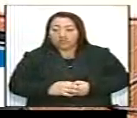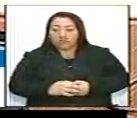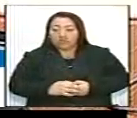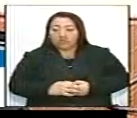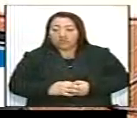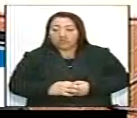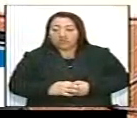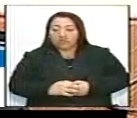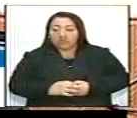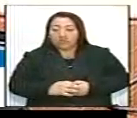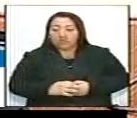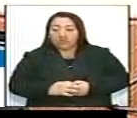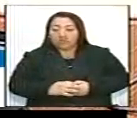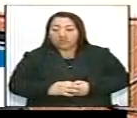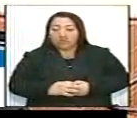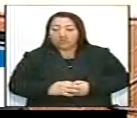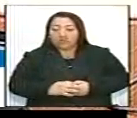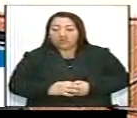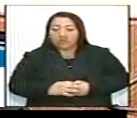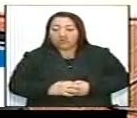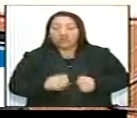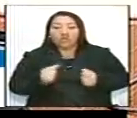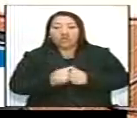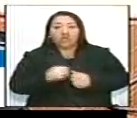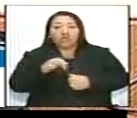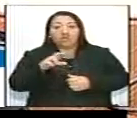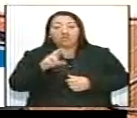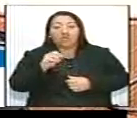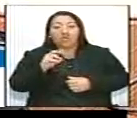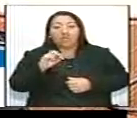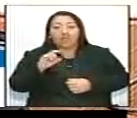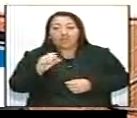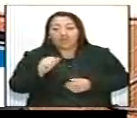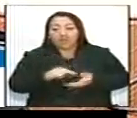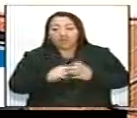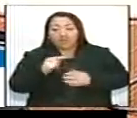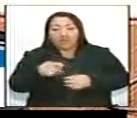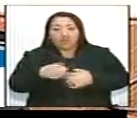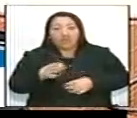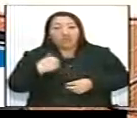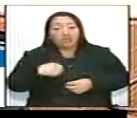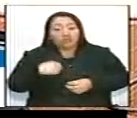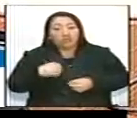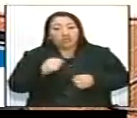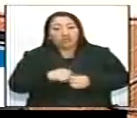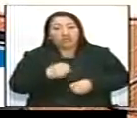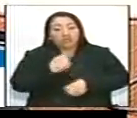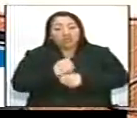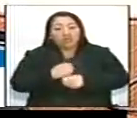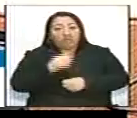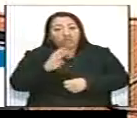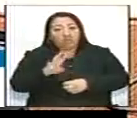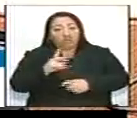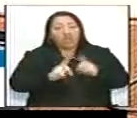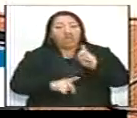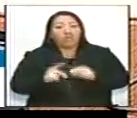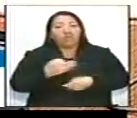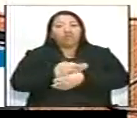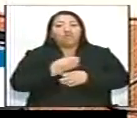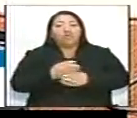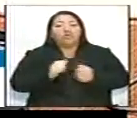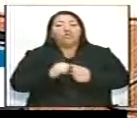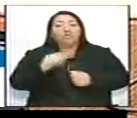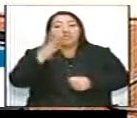el atributo de las propinas que siempre ha utilizado el sector salud. O sea, lo que quiero decir es que también los municipios frente a la meta 4 están en alguna medida frente a